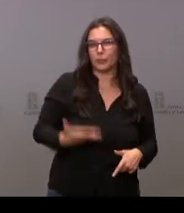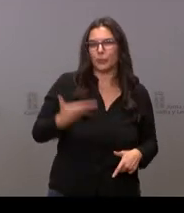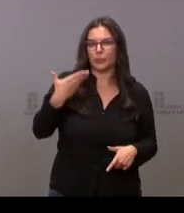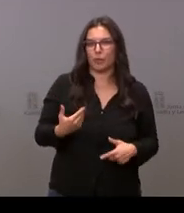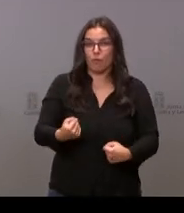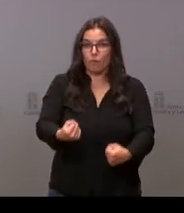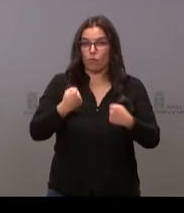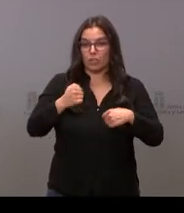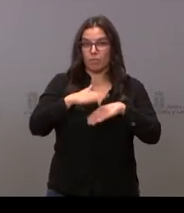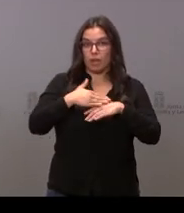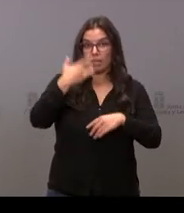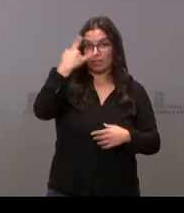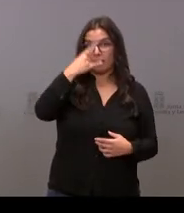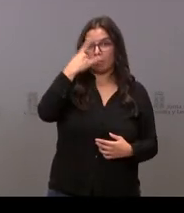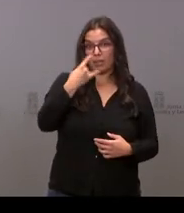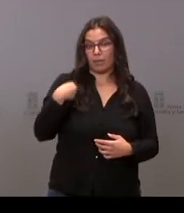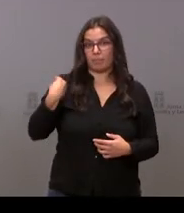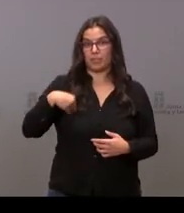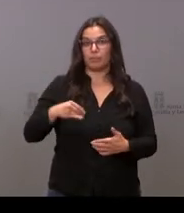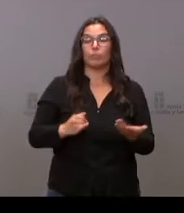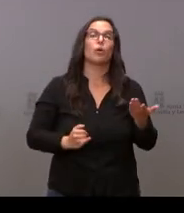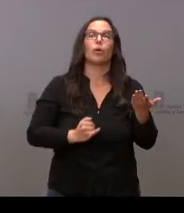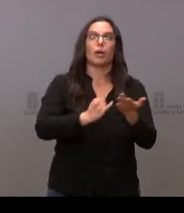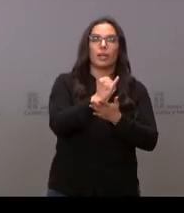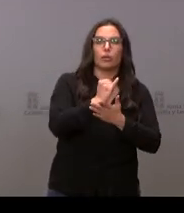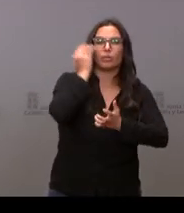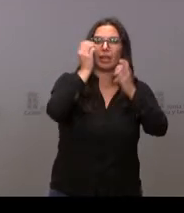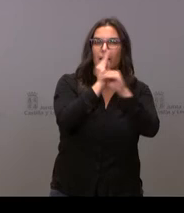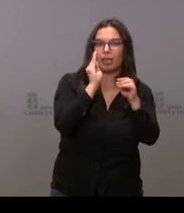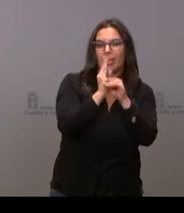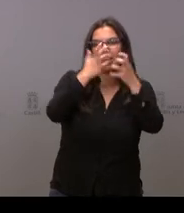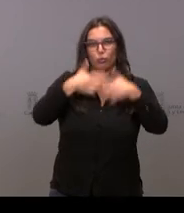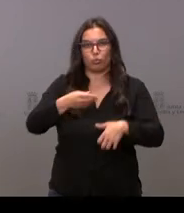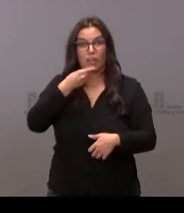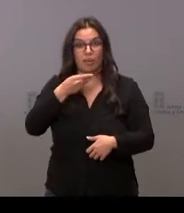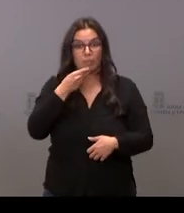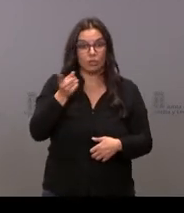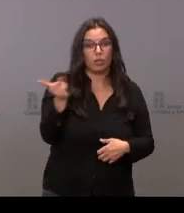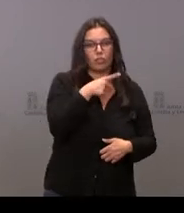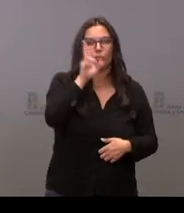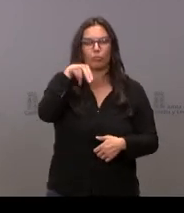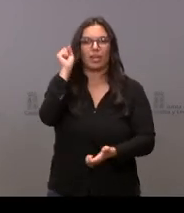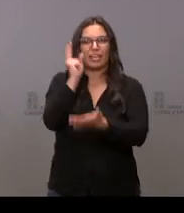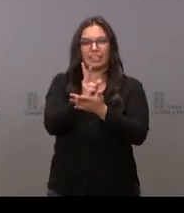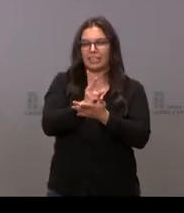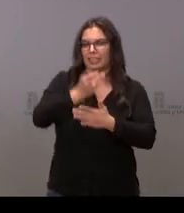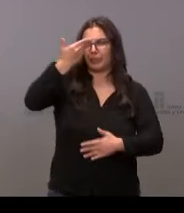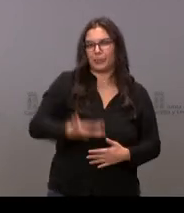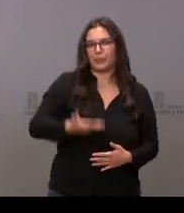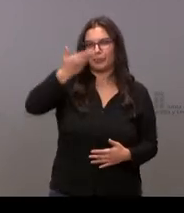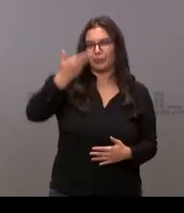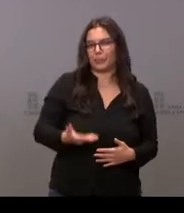para salamanca como es el sector primario y de la industria de la agroalimentación va a ser una apuesta estratégica segura que nos va a dar